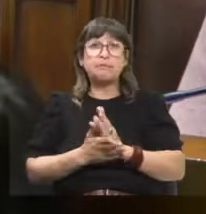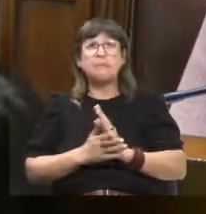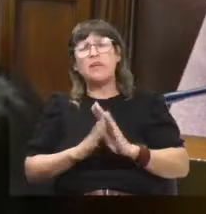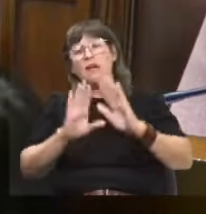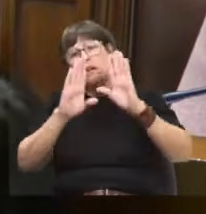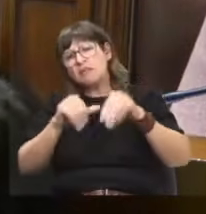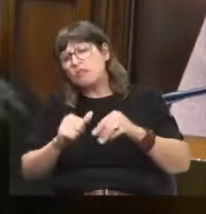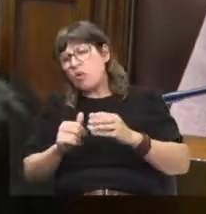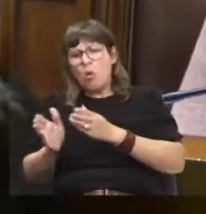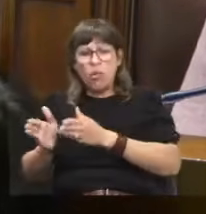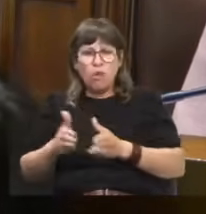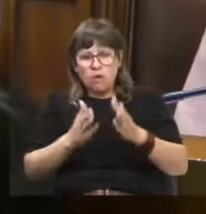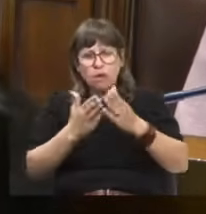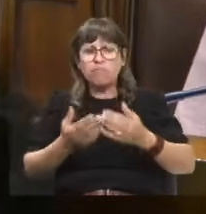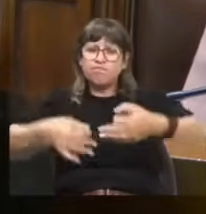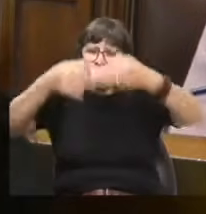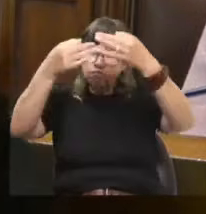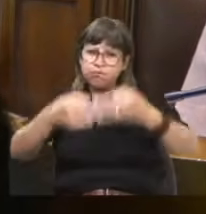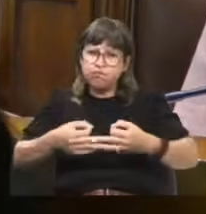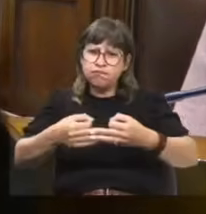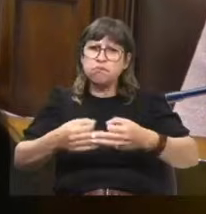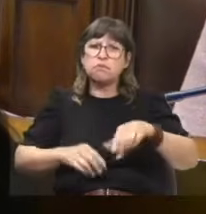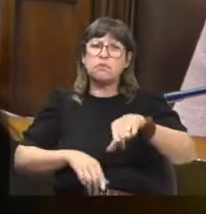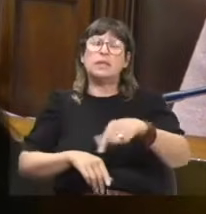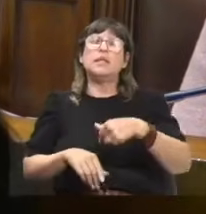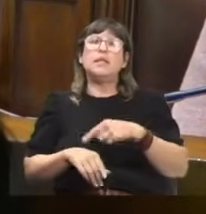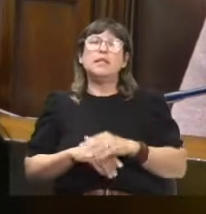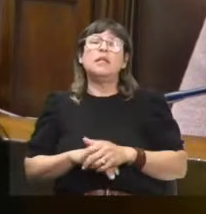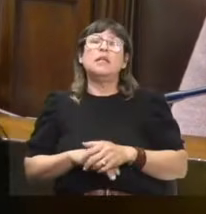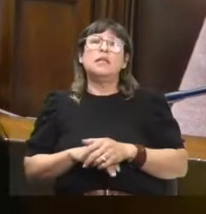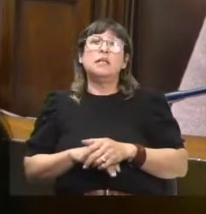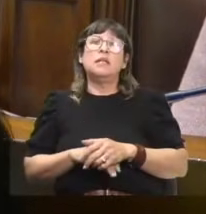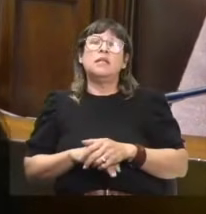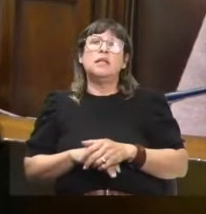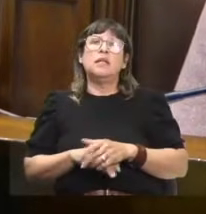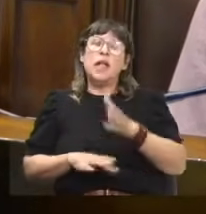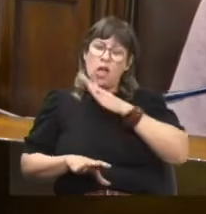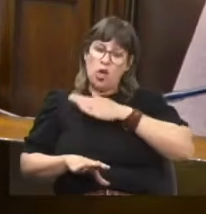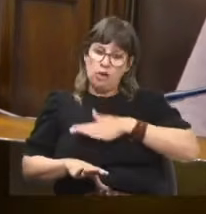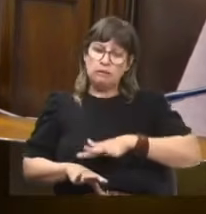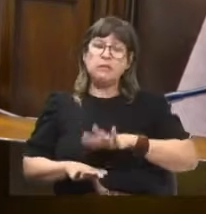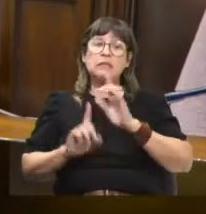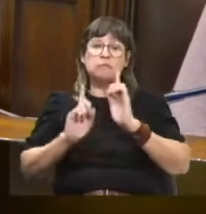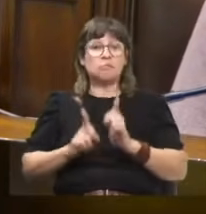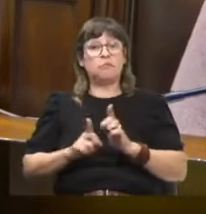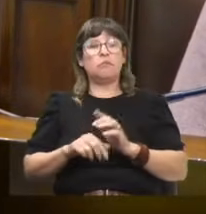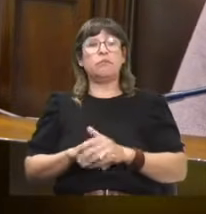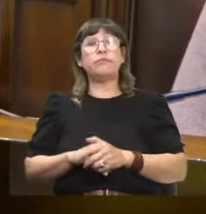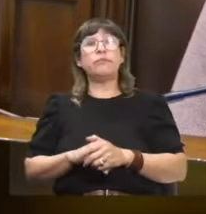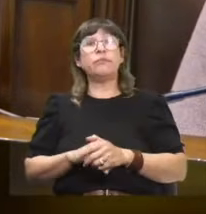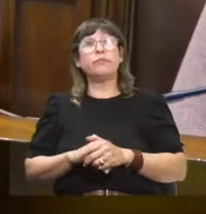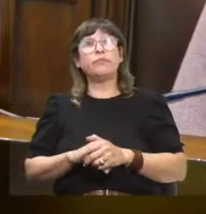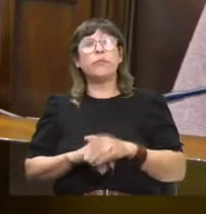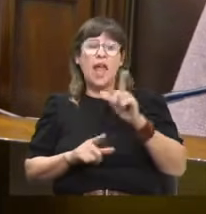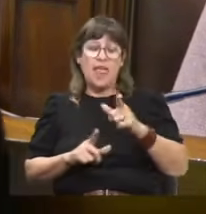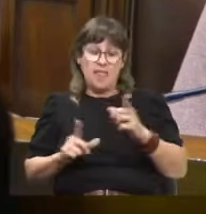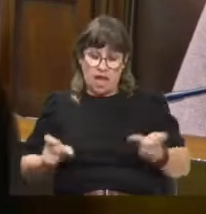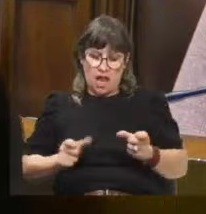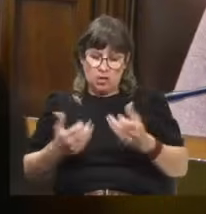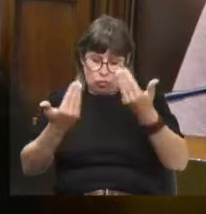caminos que correspondía transitar y con la tranquilidad de que se actuó de